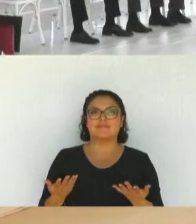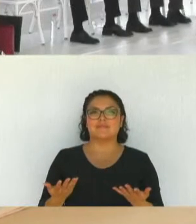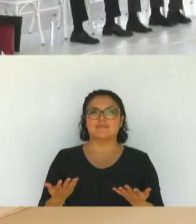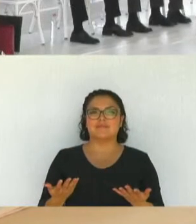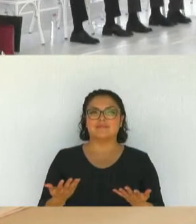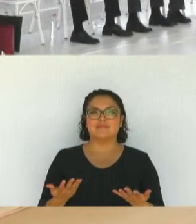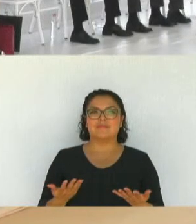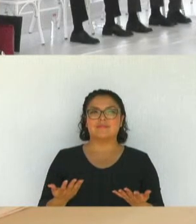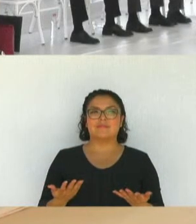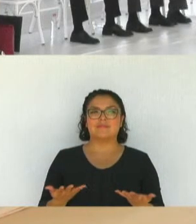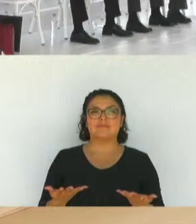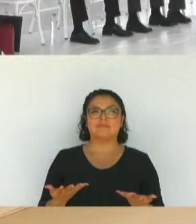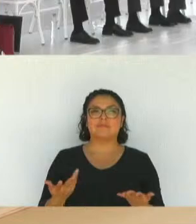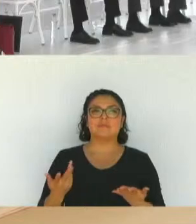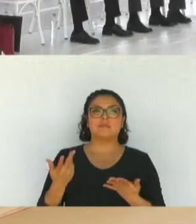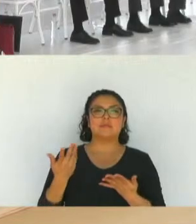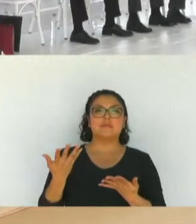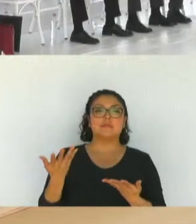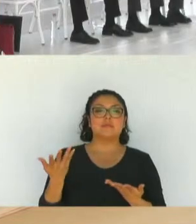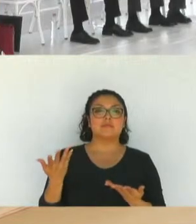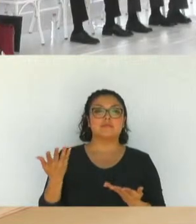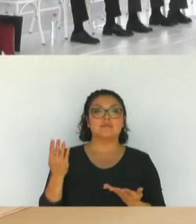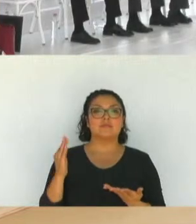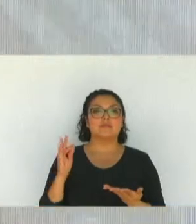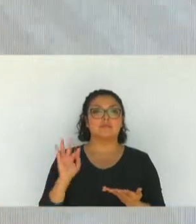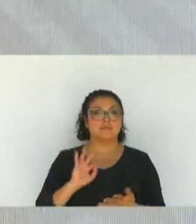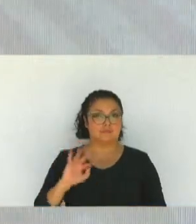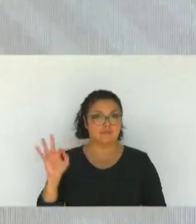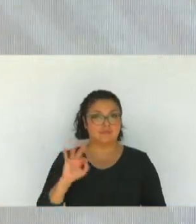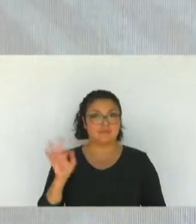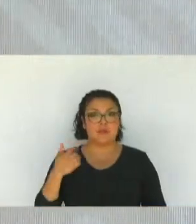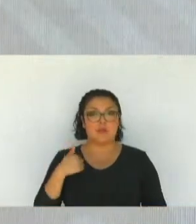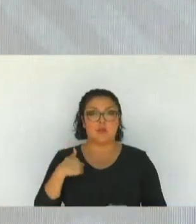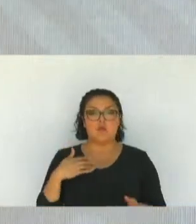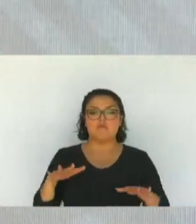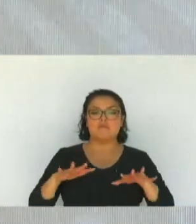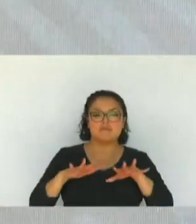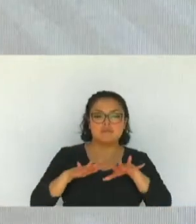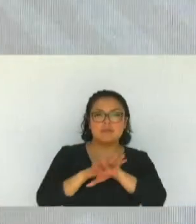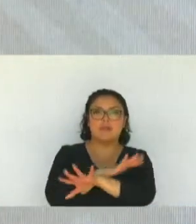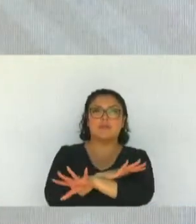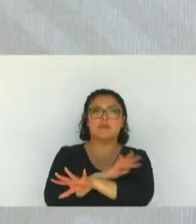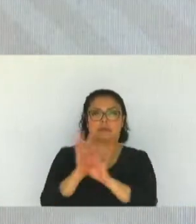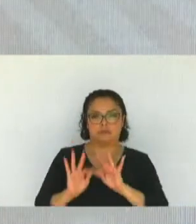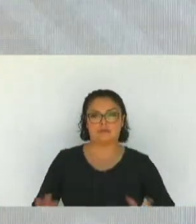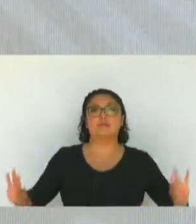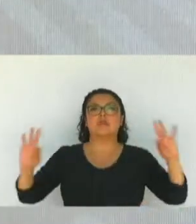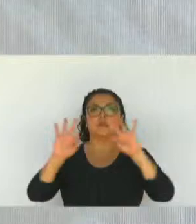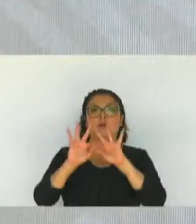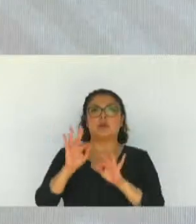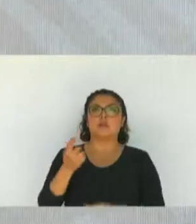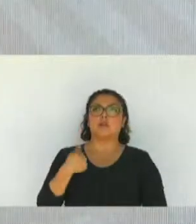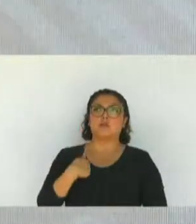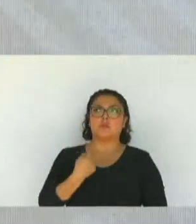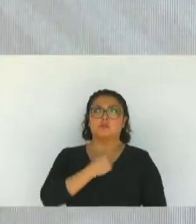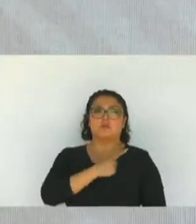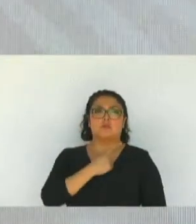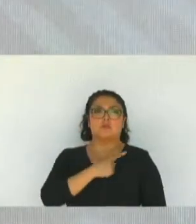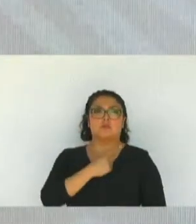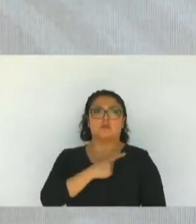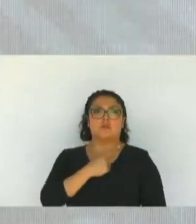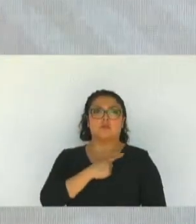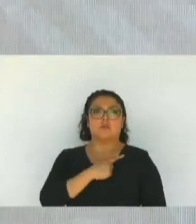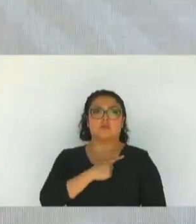movimiento, ninguna transformación trascendente se puede alcanzar solo. solo como institución, solo como gobierno, solo